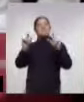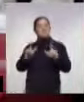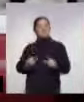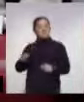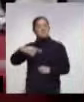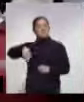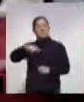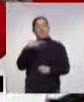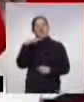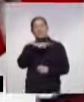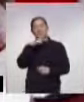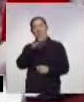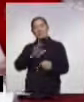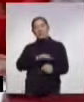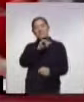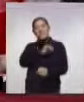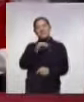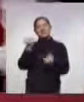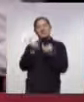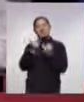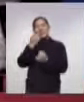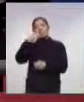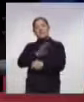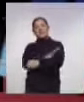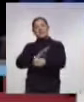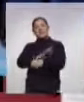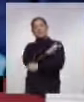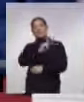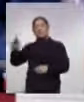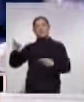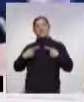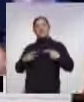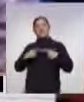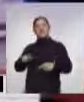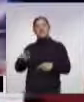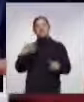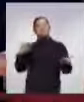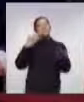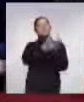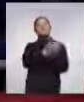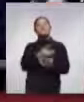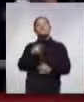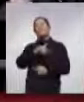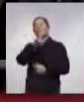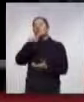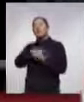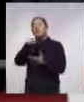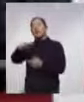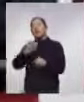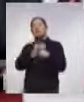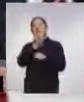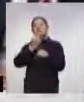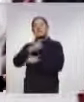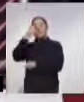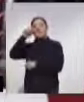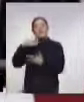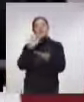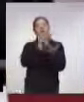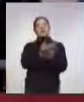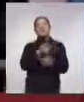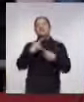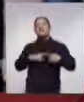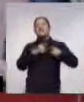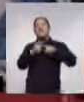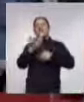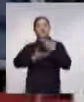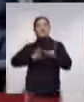de trámites administrativos en beneficio directo de los ciudadanos que acuden a las dependencias estatales a solicitar diversos